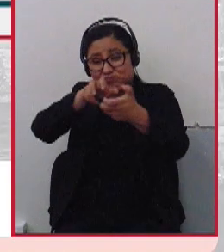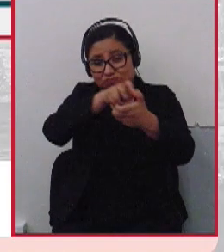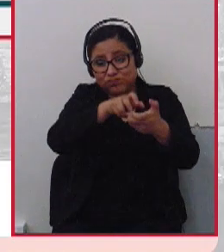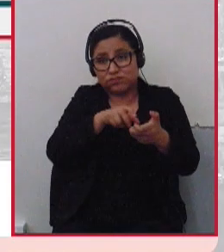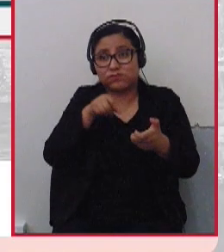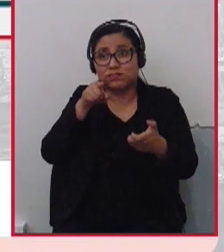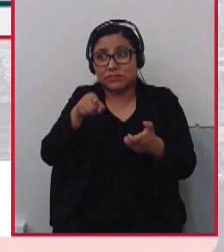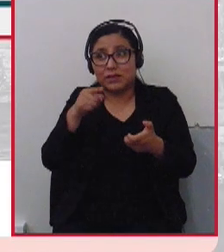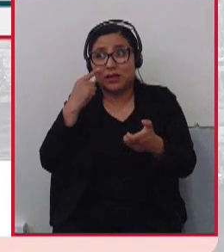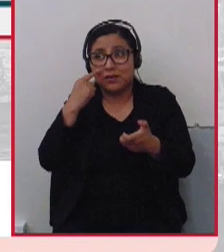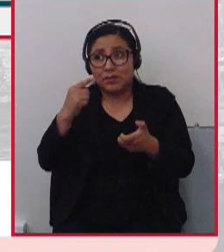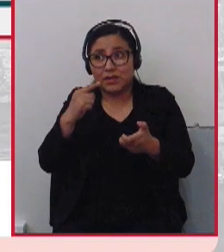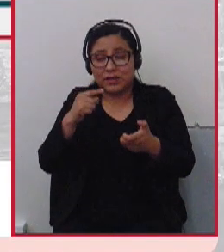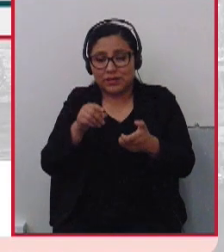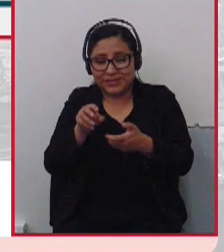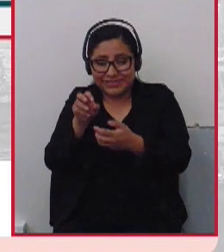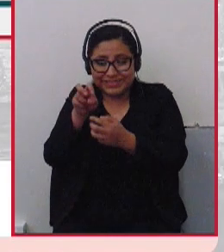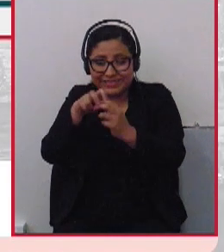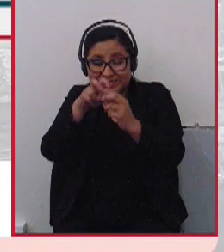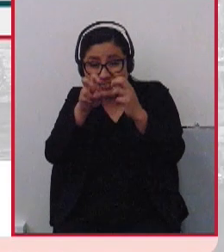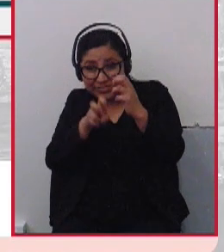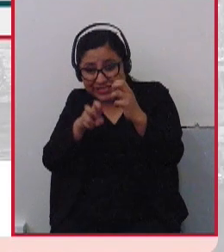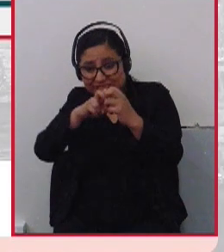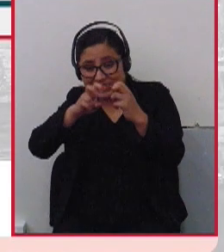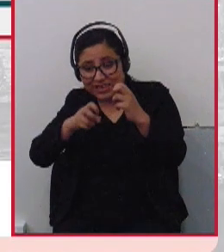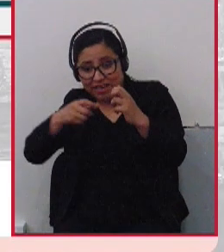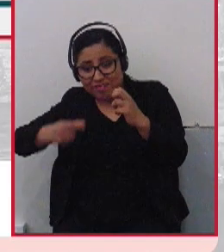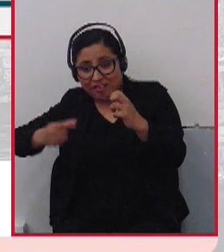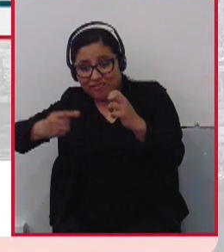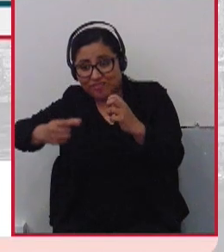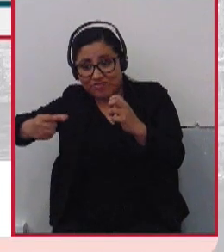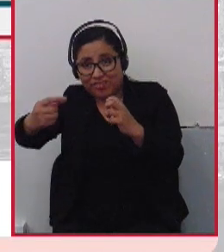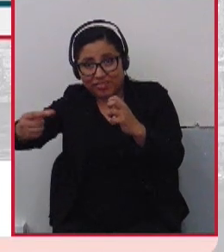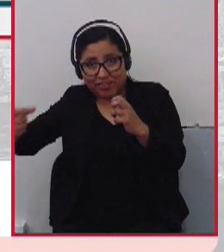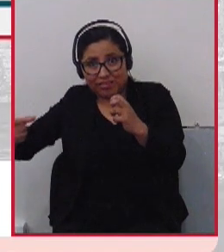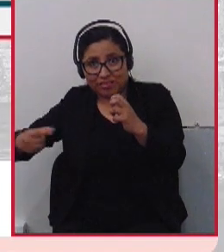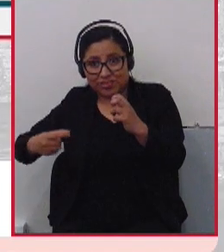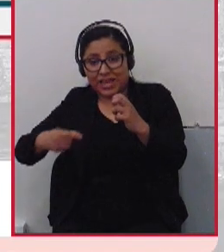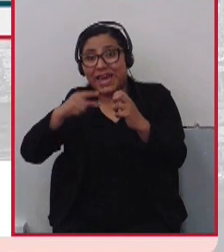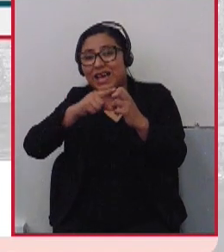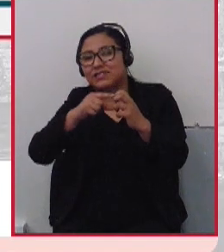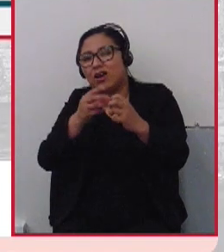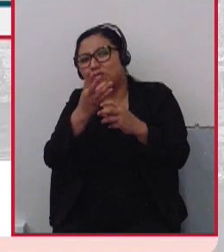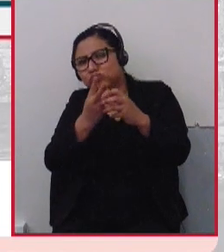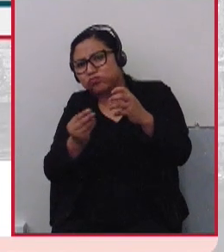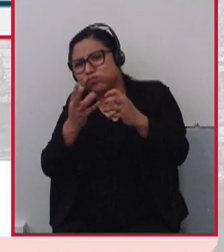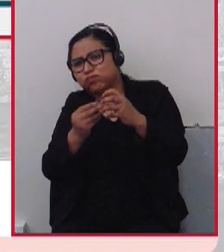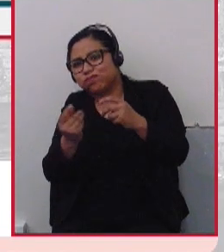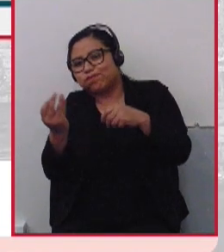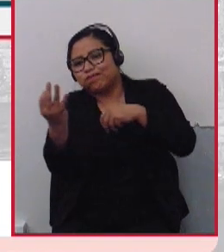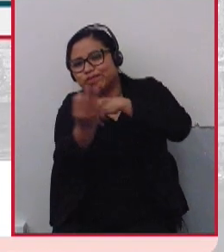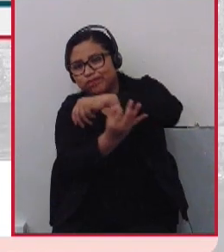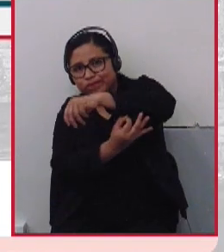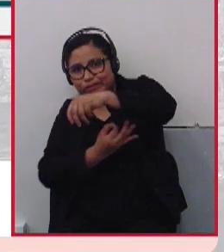los ciclones que trabajan con los Vertimill, este producto es el bombeado retornado al circuito Raffer.